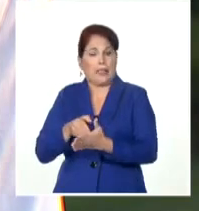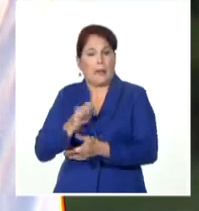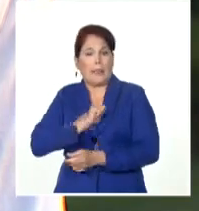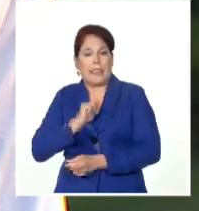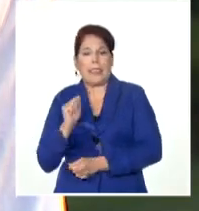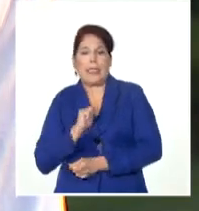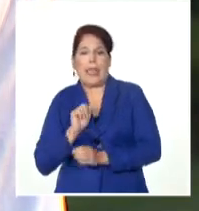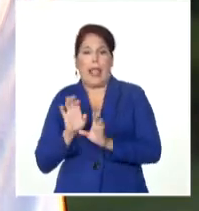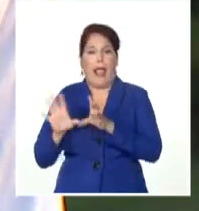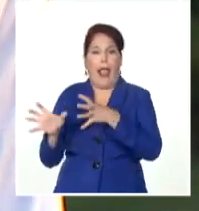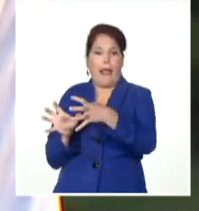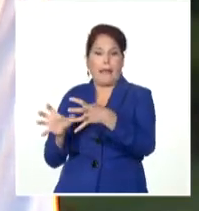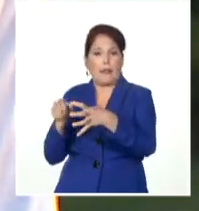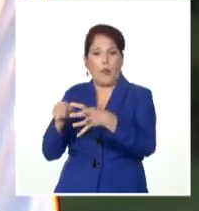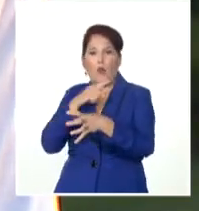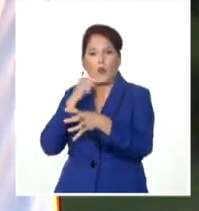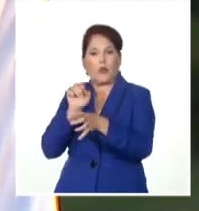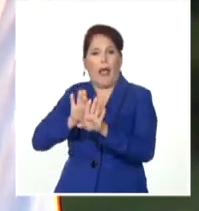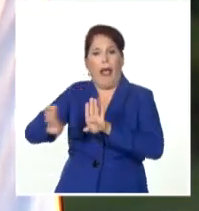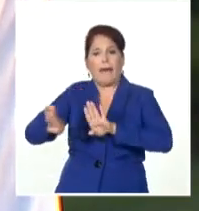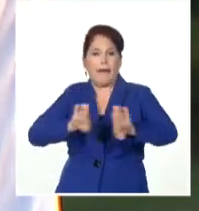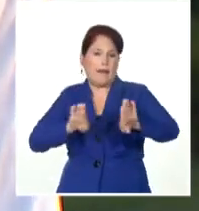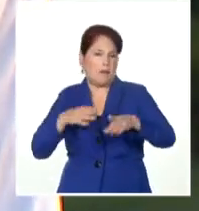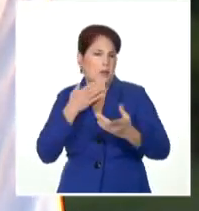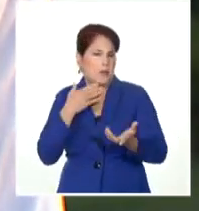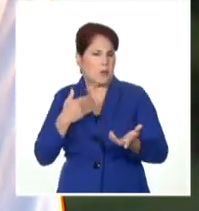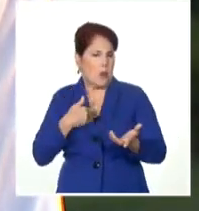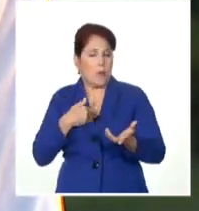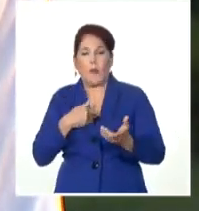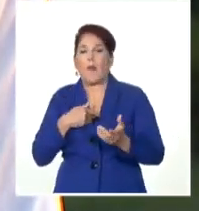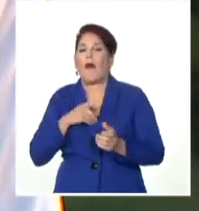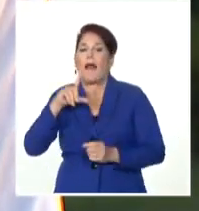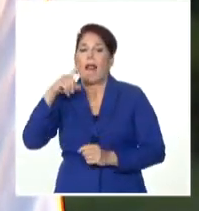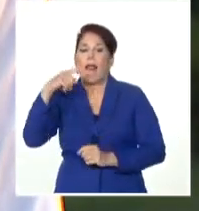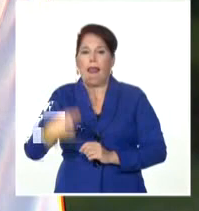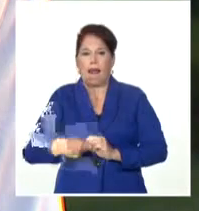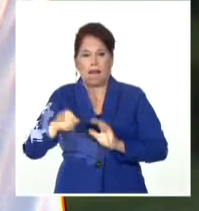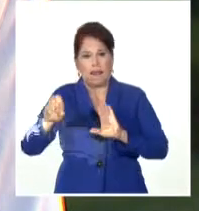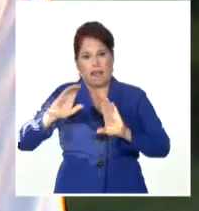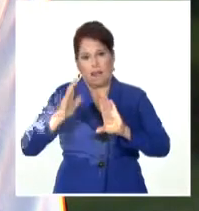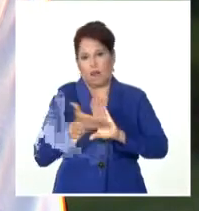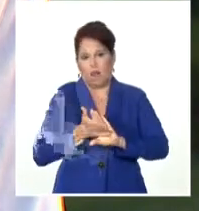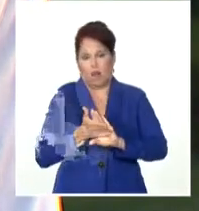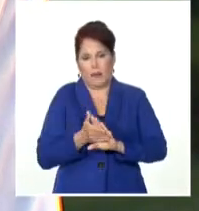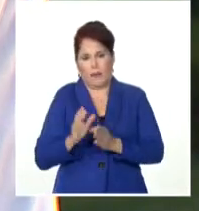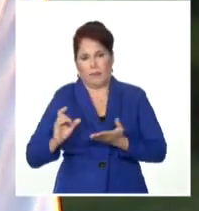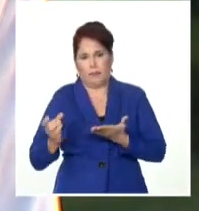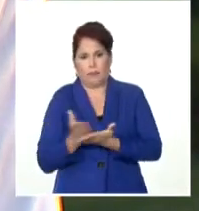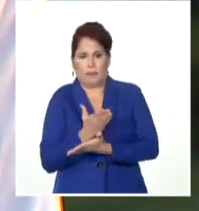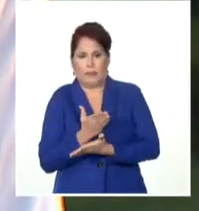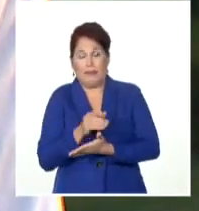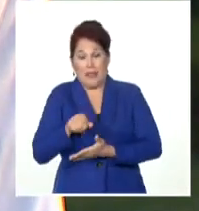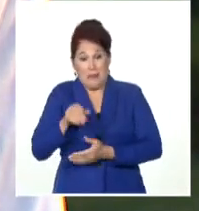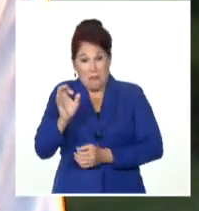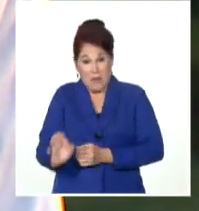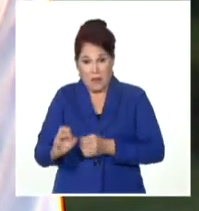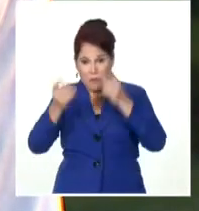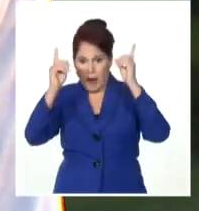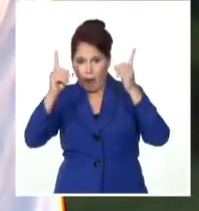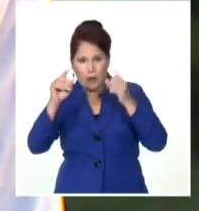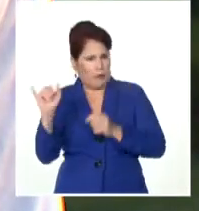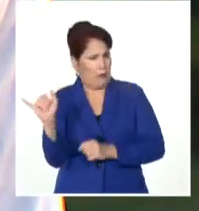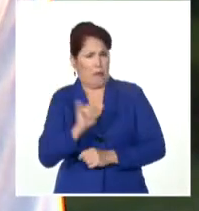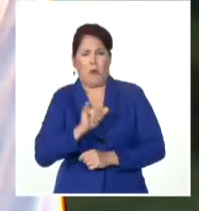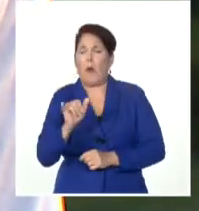y aislarla en todas las esferas por medio de sus ilegítimas sanciones unilaterales. La misma política